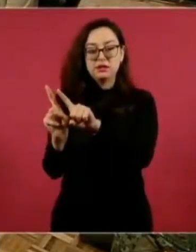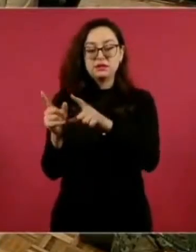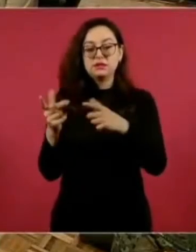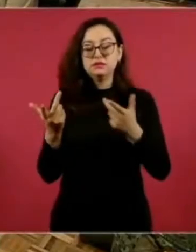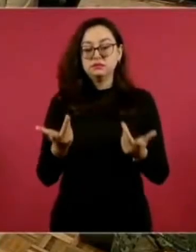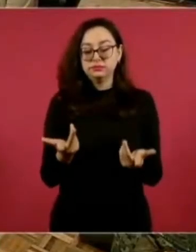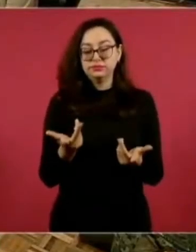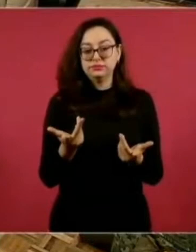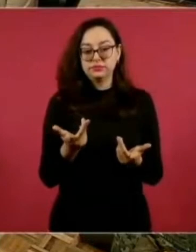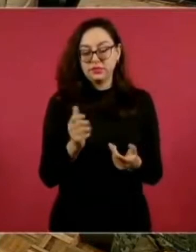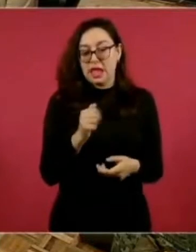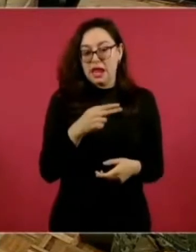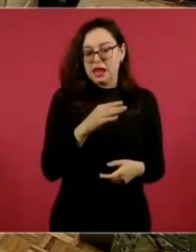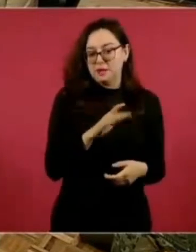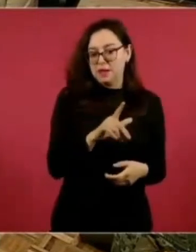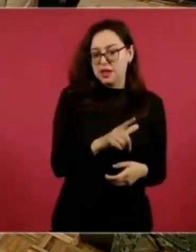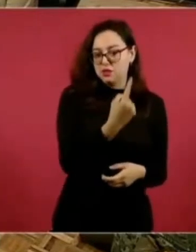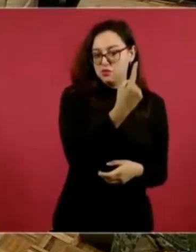no solo Anabel,